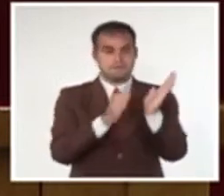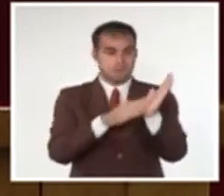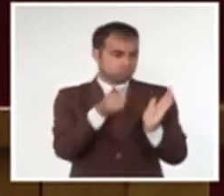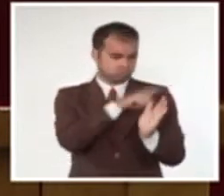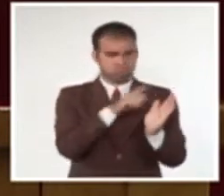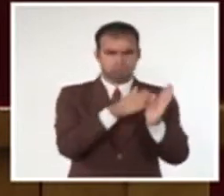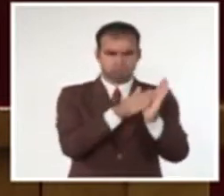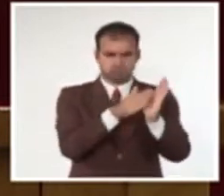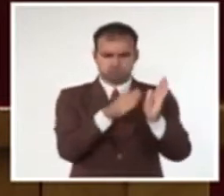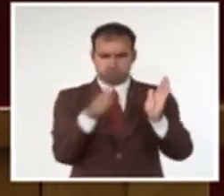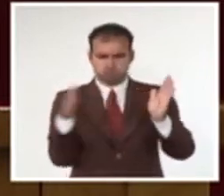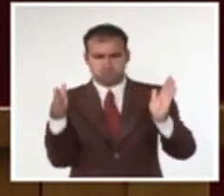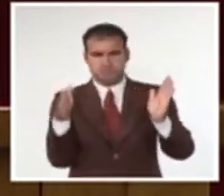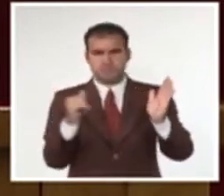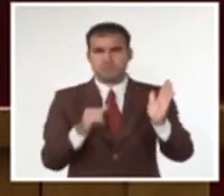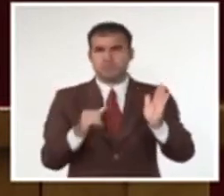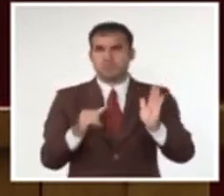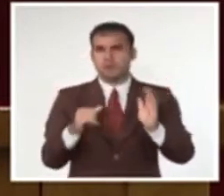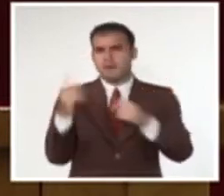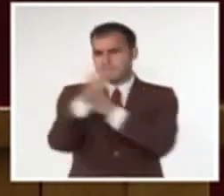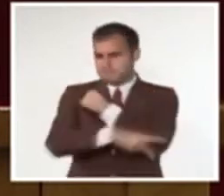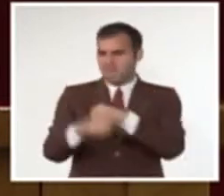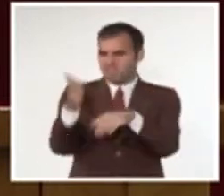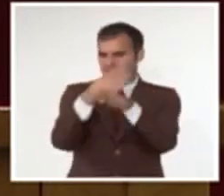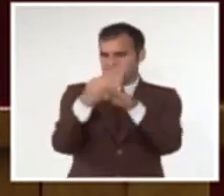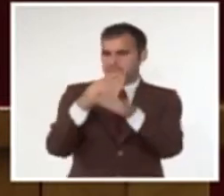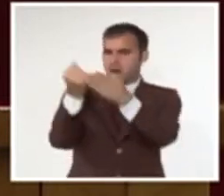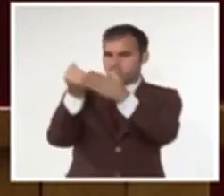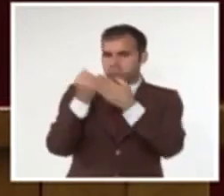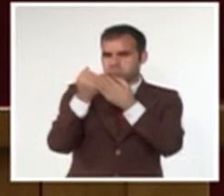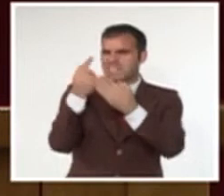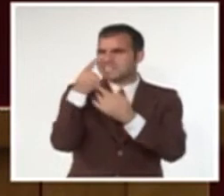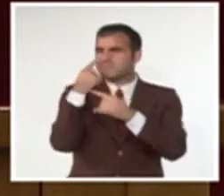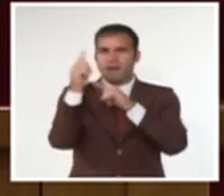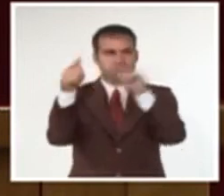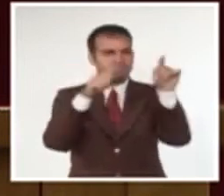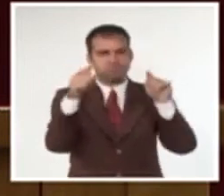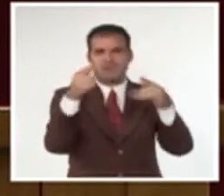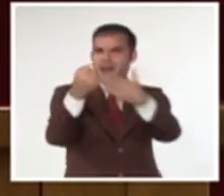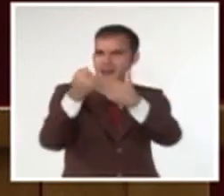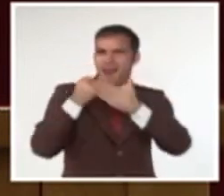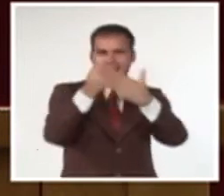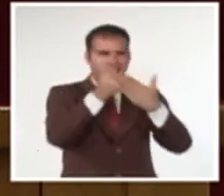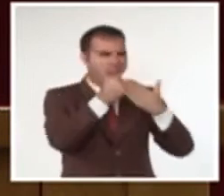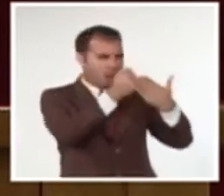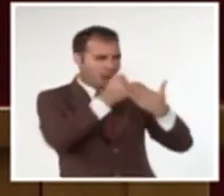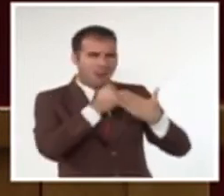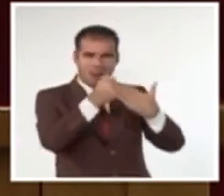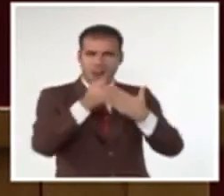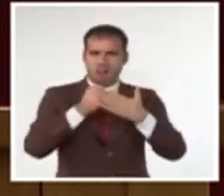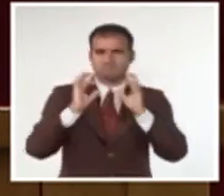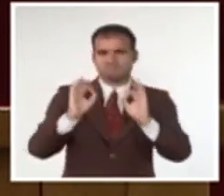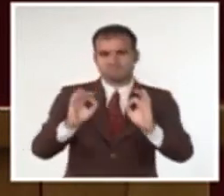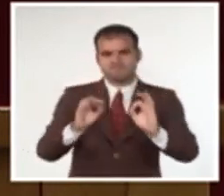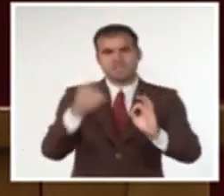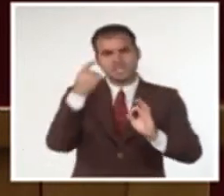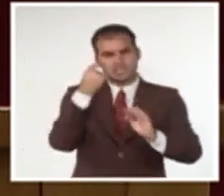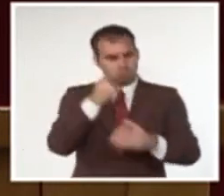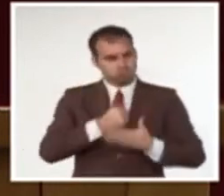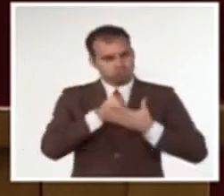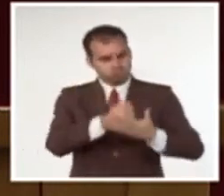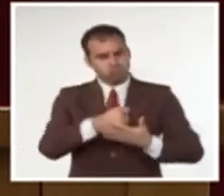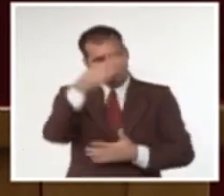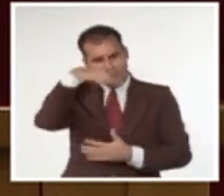hemos recibido desde muchas partes del mundo muestras extraordinarias de solidaridad, de identificación con la causa de Cuba a favor